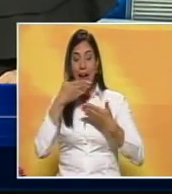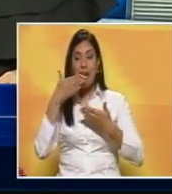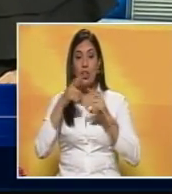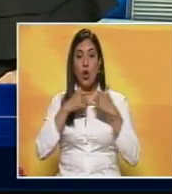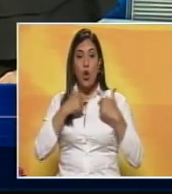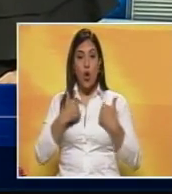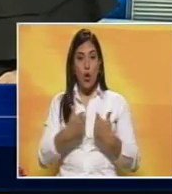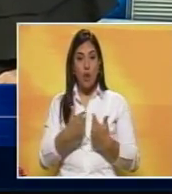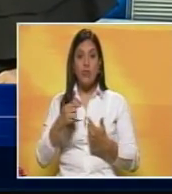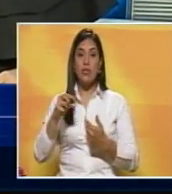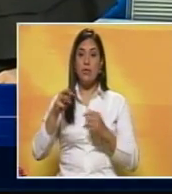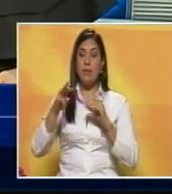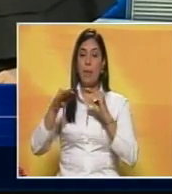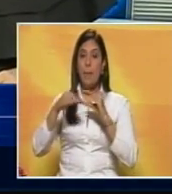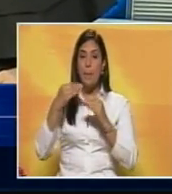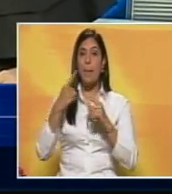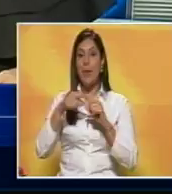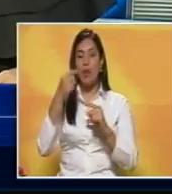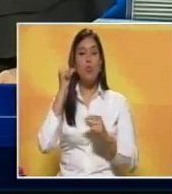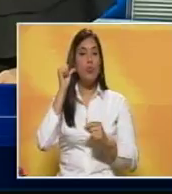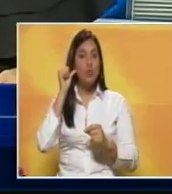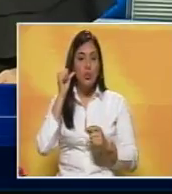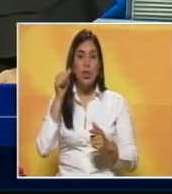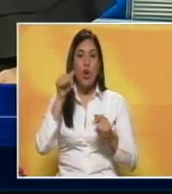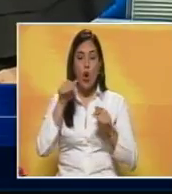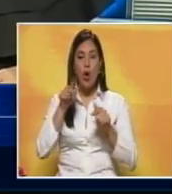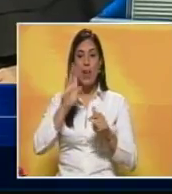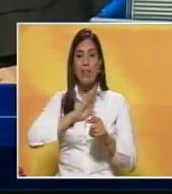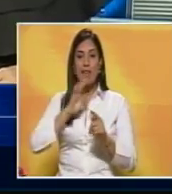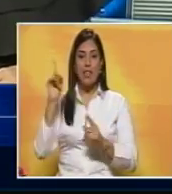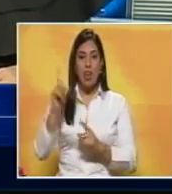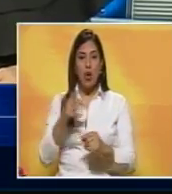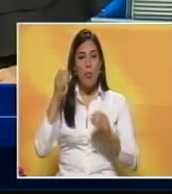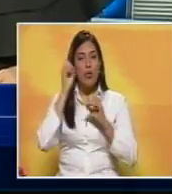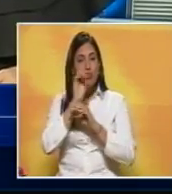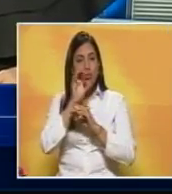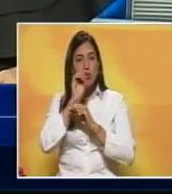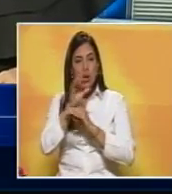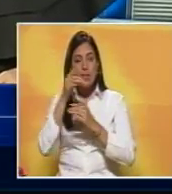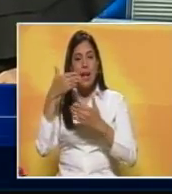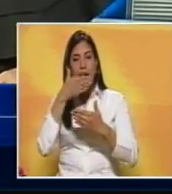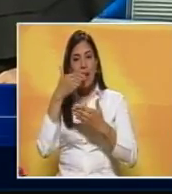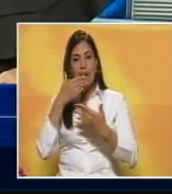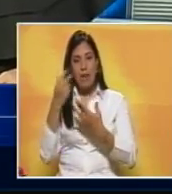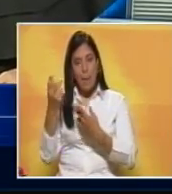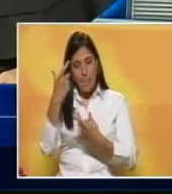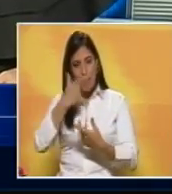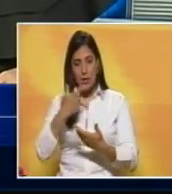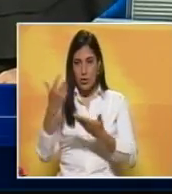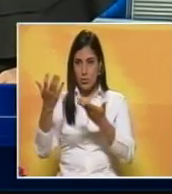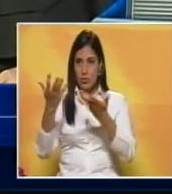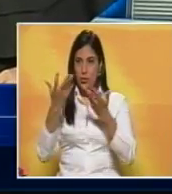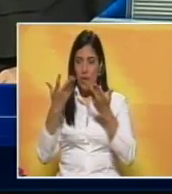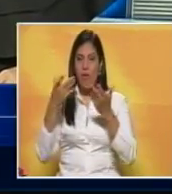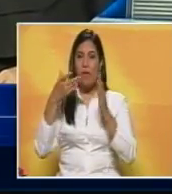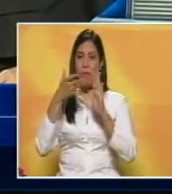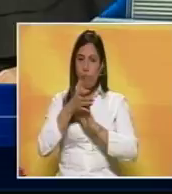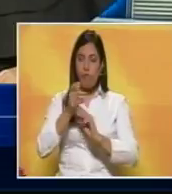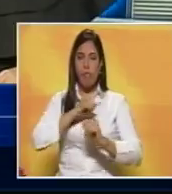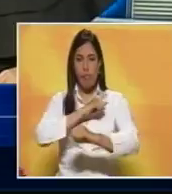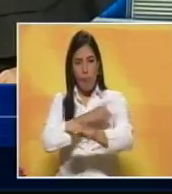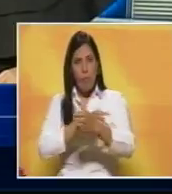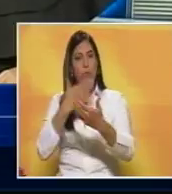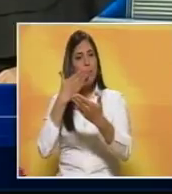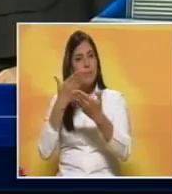corazón que nos han mandado, pero las muchachas van hoy a estar aquí aconsejando a esa carta que nos llegue o a esa persona que con mucha